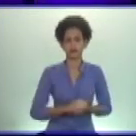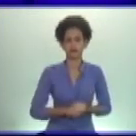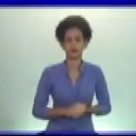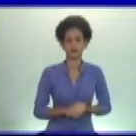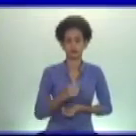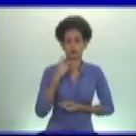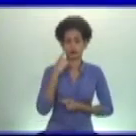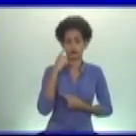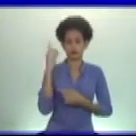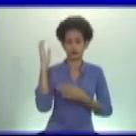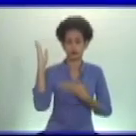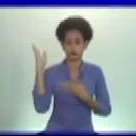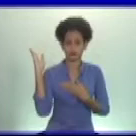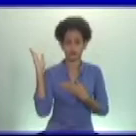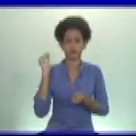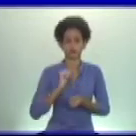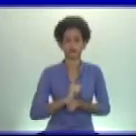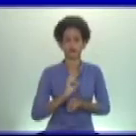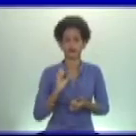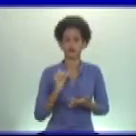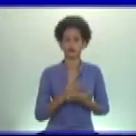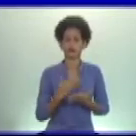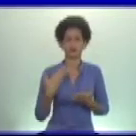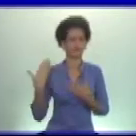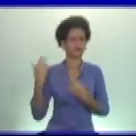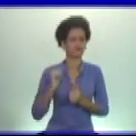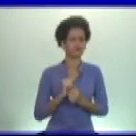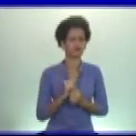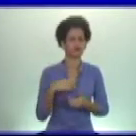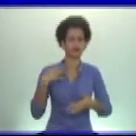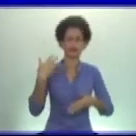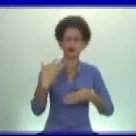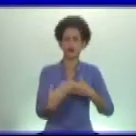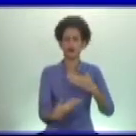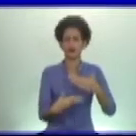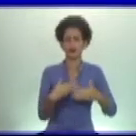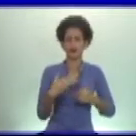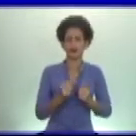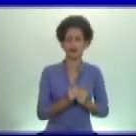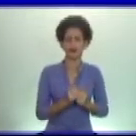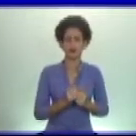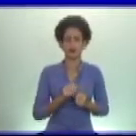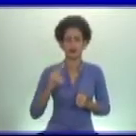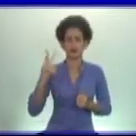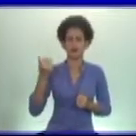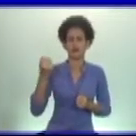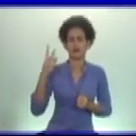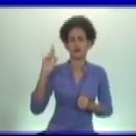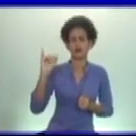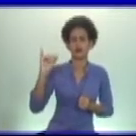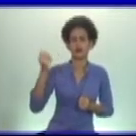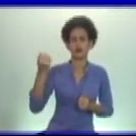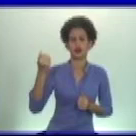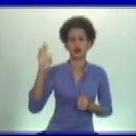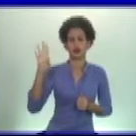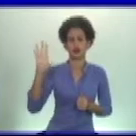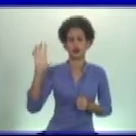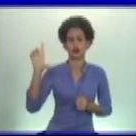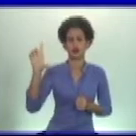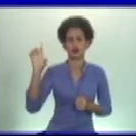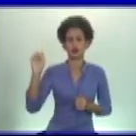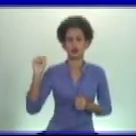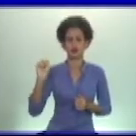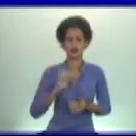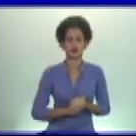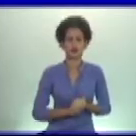Observen ahí, habíamos dejado en la clase anterior un problema donde indicamos la declaración de variables y les habíamos propuesto a ustedes